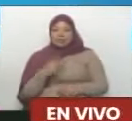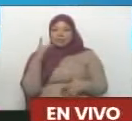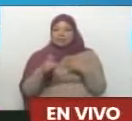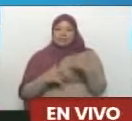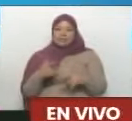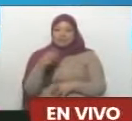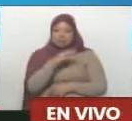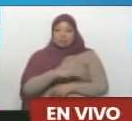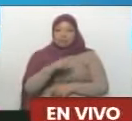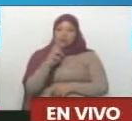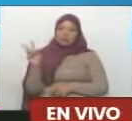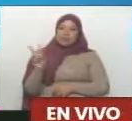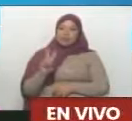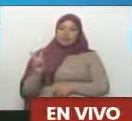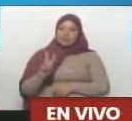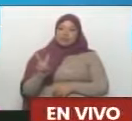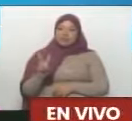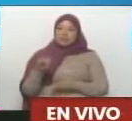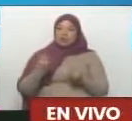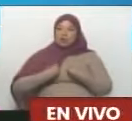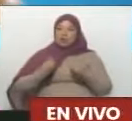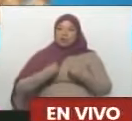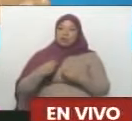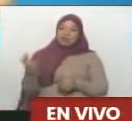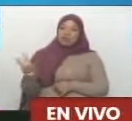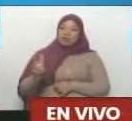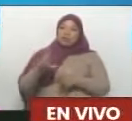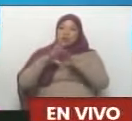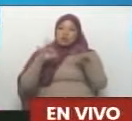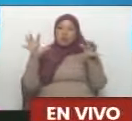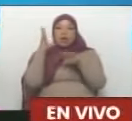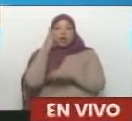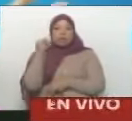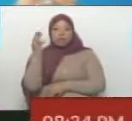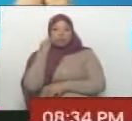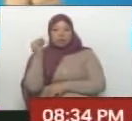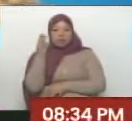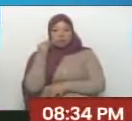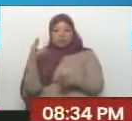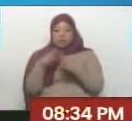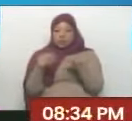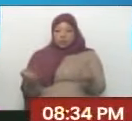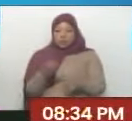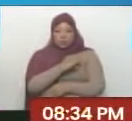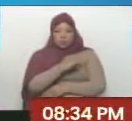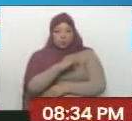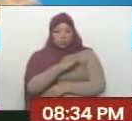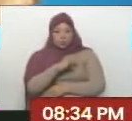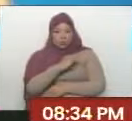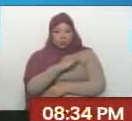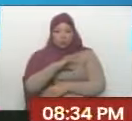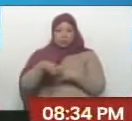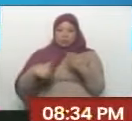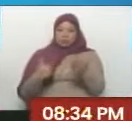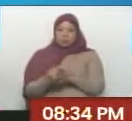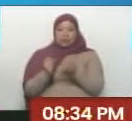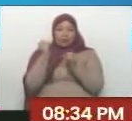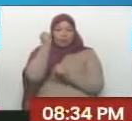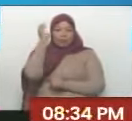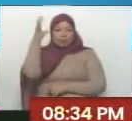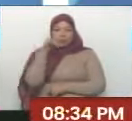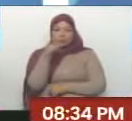la gran misión Viva Venezuela, con toda su experiencia, con todo su patrimonio, con toda su